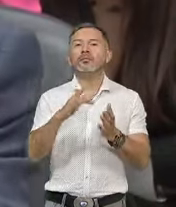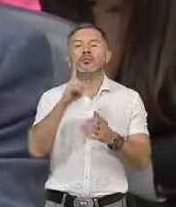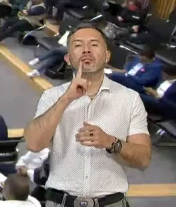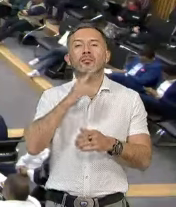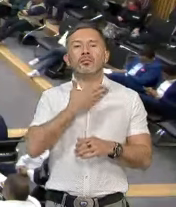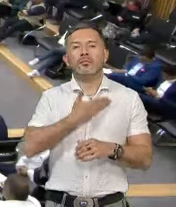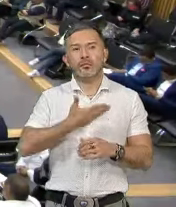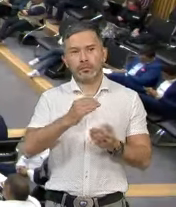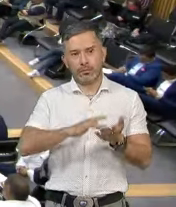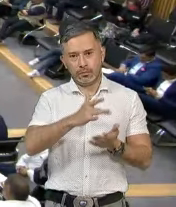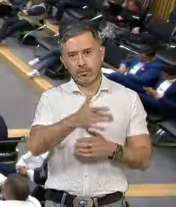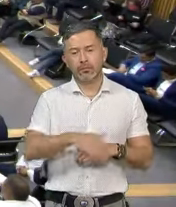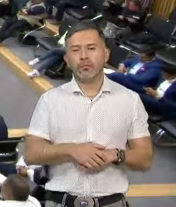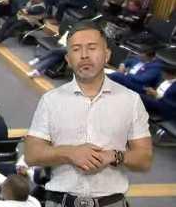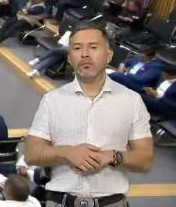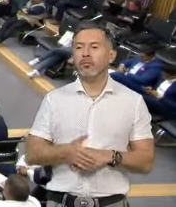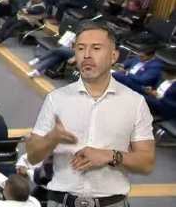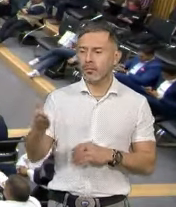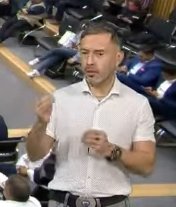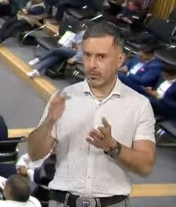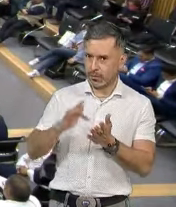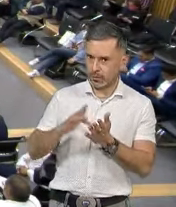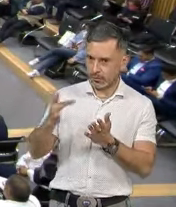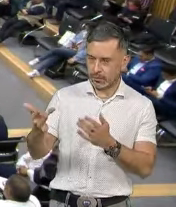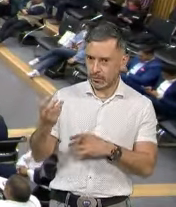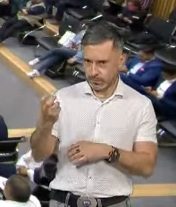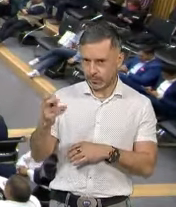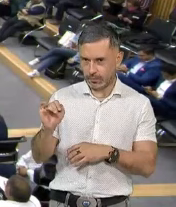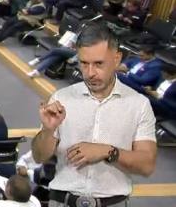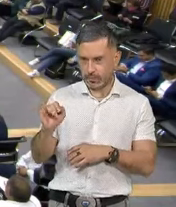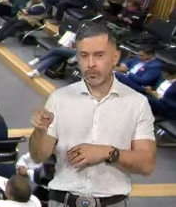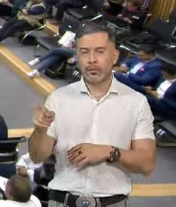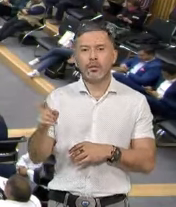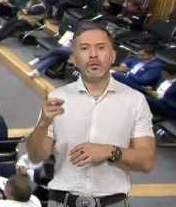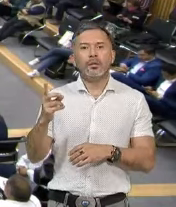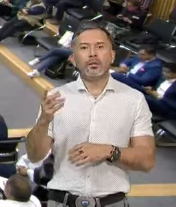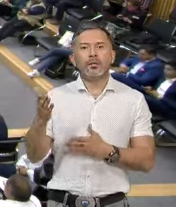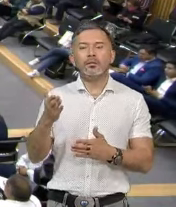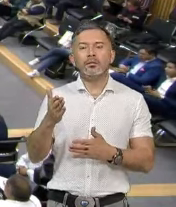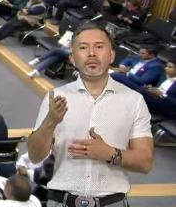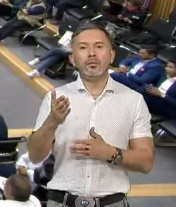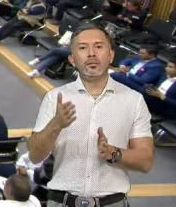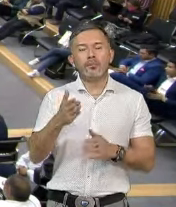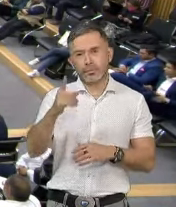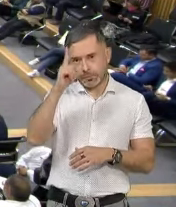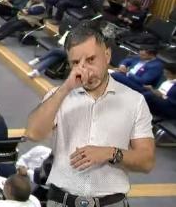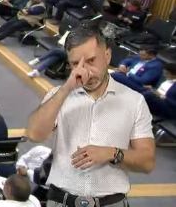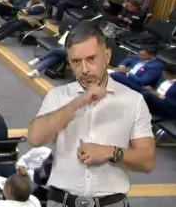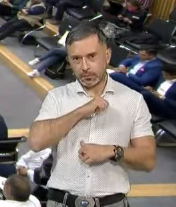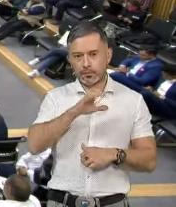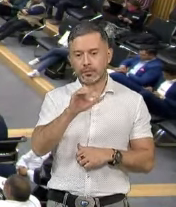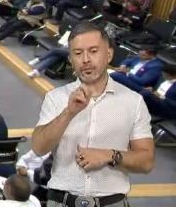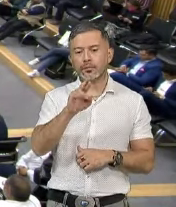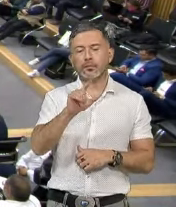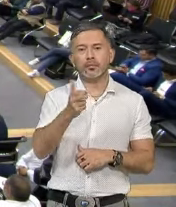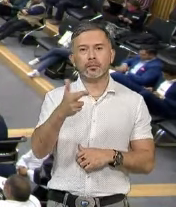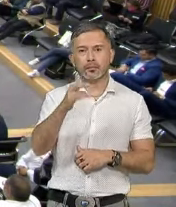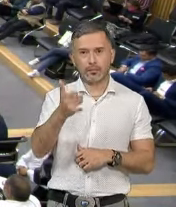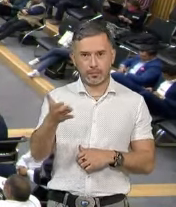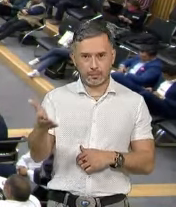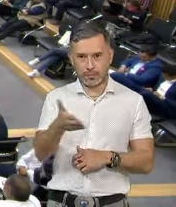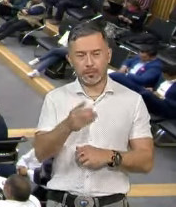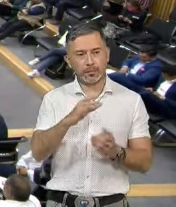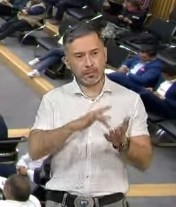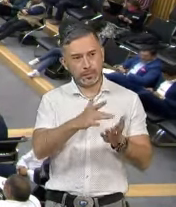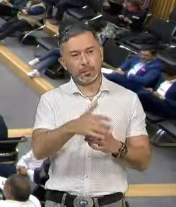presidenta Muchísimas gracias Así se recibe diputado adelante consejera Carla hfy Gracias